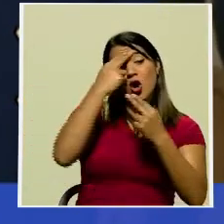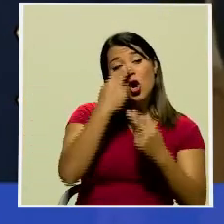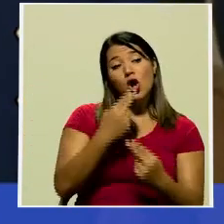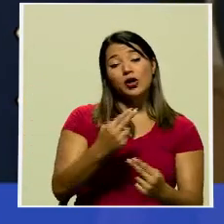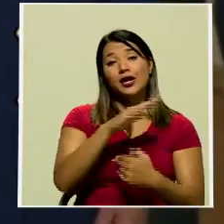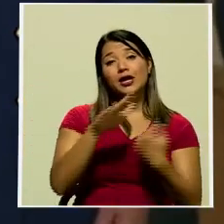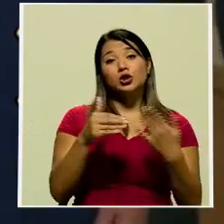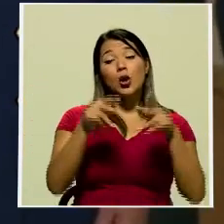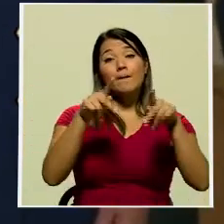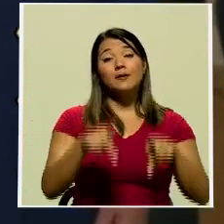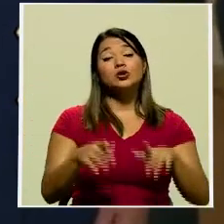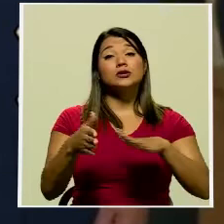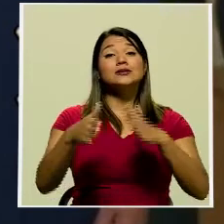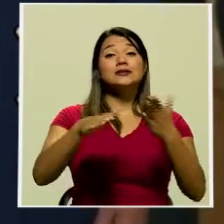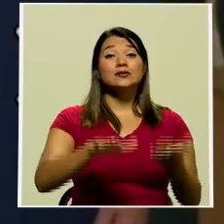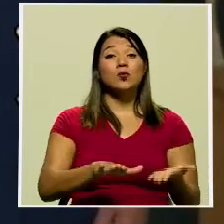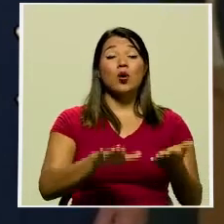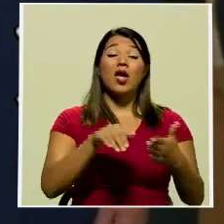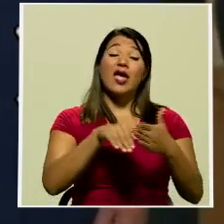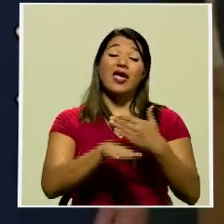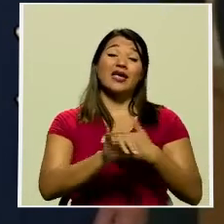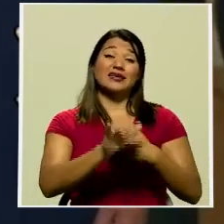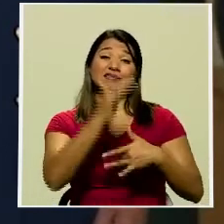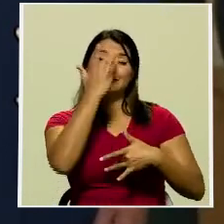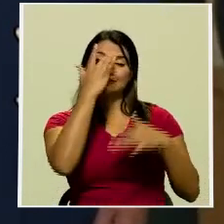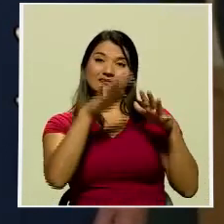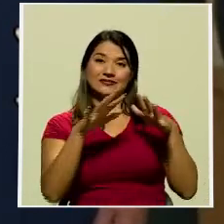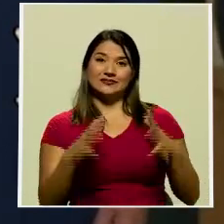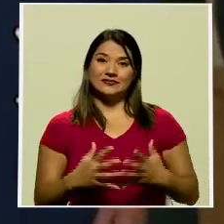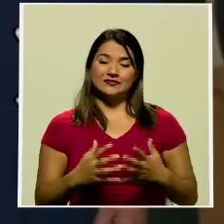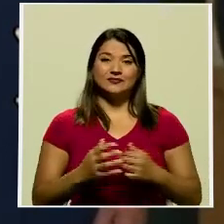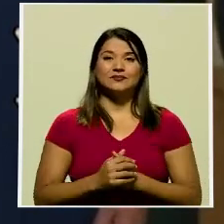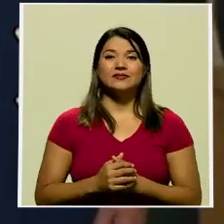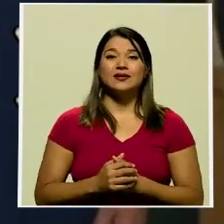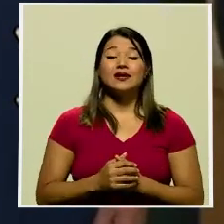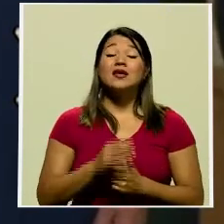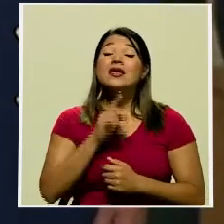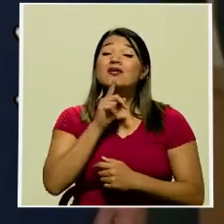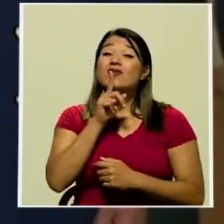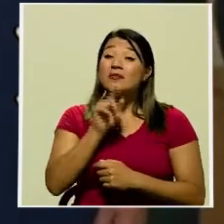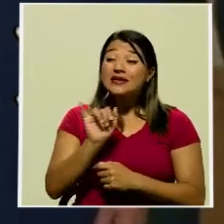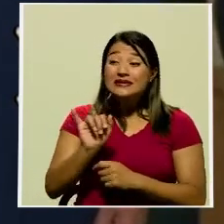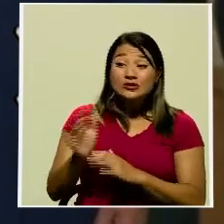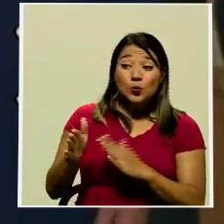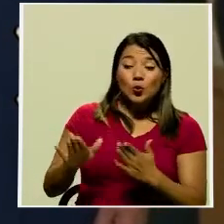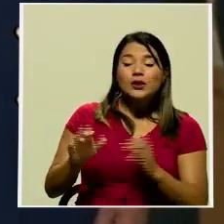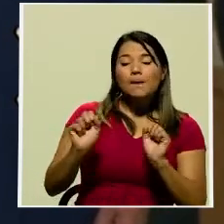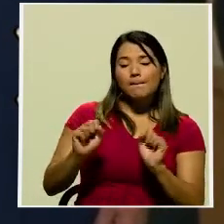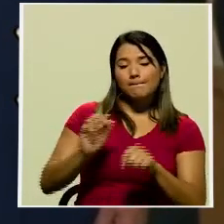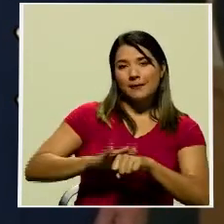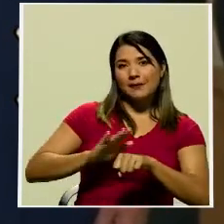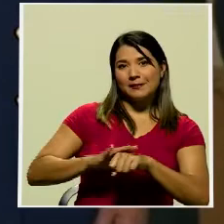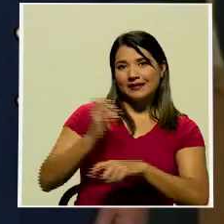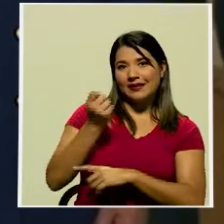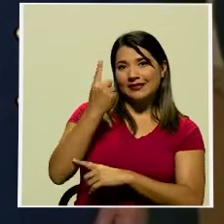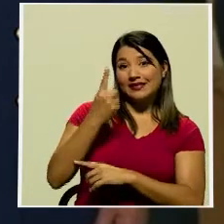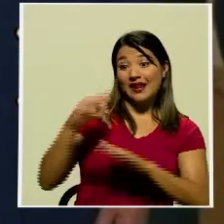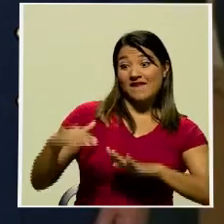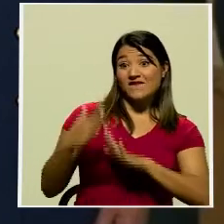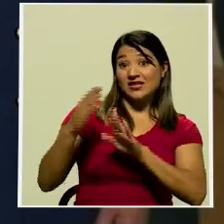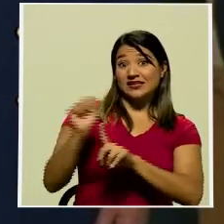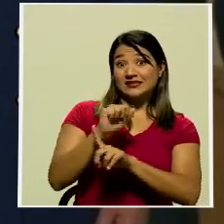han fallecido en esta tragedia global. Que sirva para entender que enfrentar esta